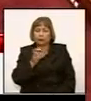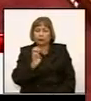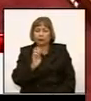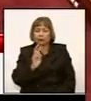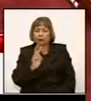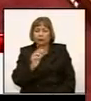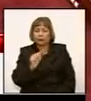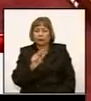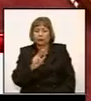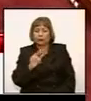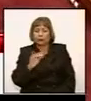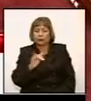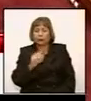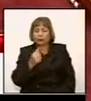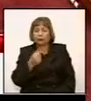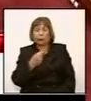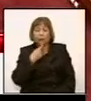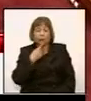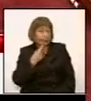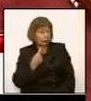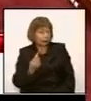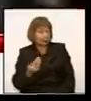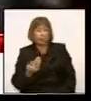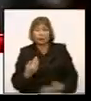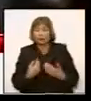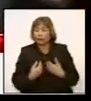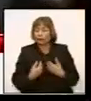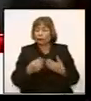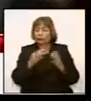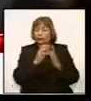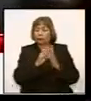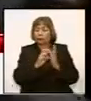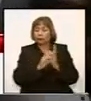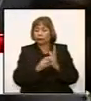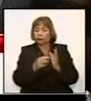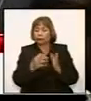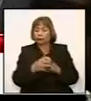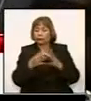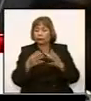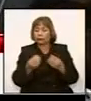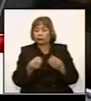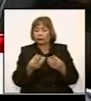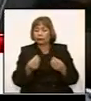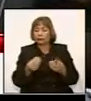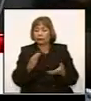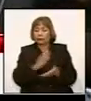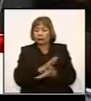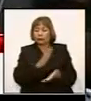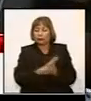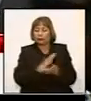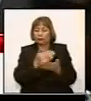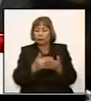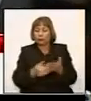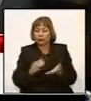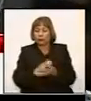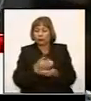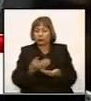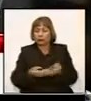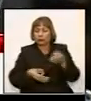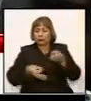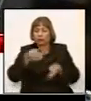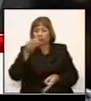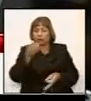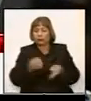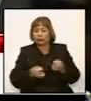Presidente, lo que tenemos que tener claro en este proyecto es la cantidad de expedientes que se tramitan a nivel